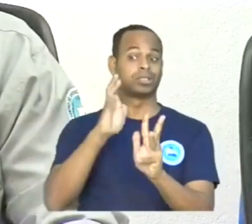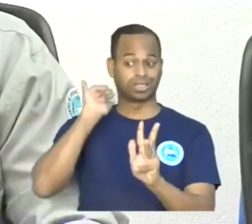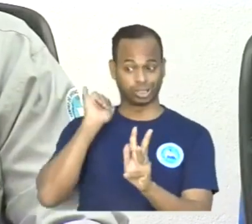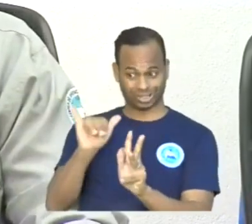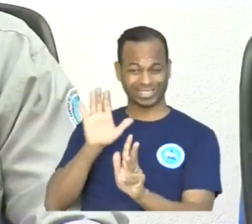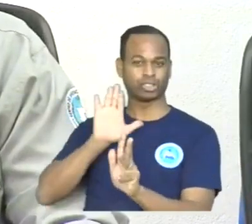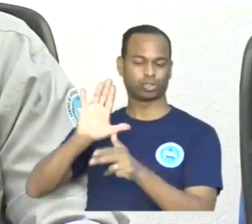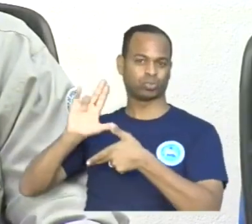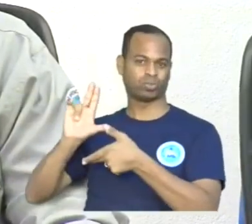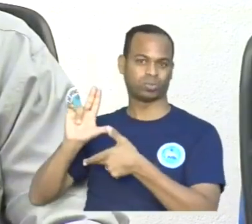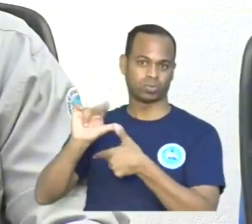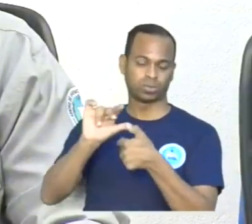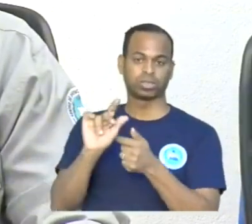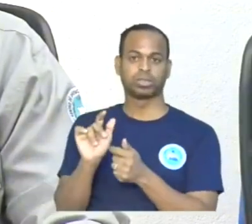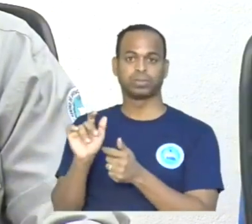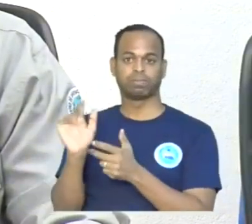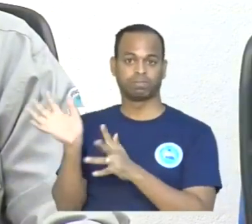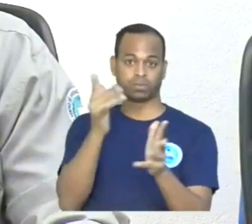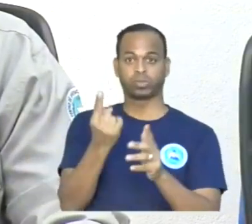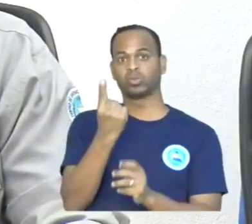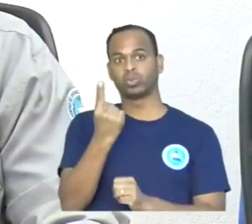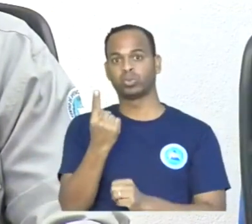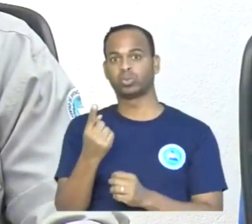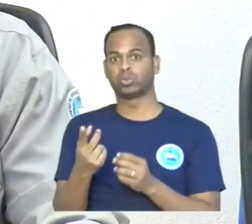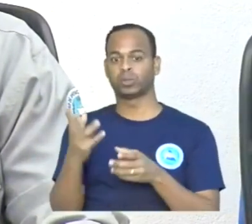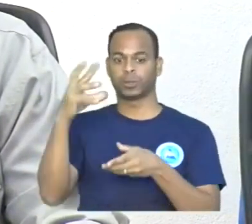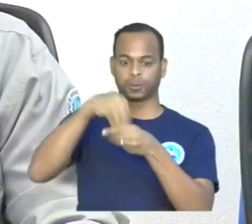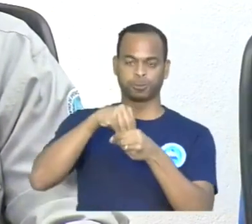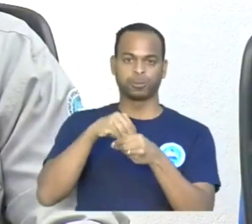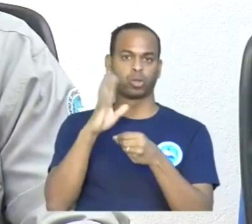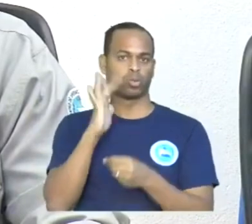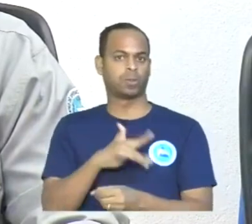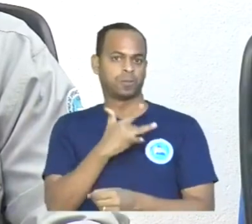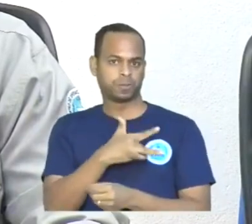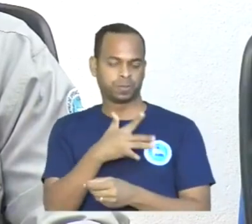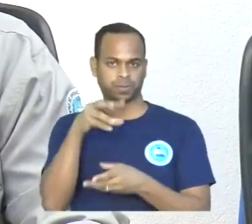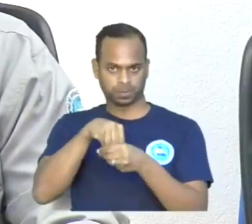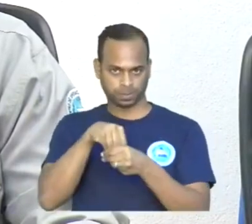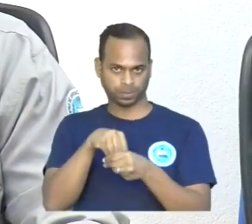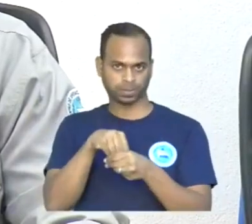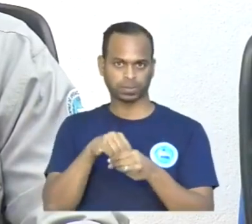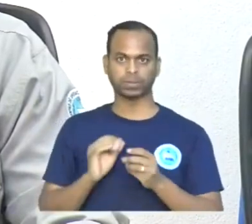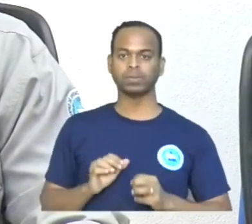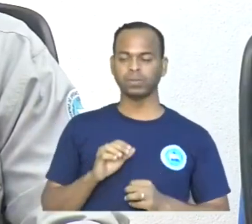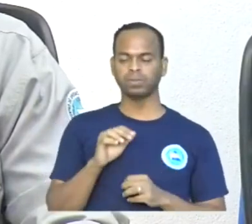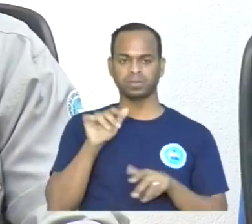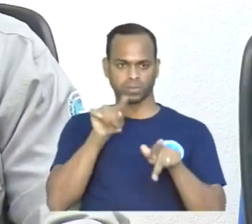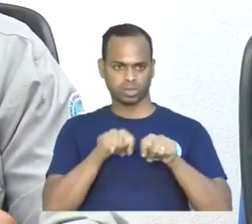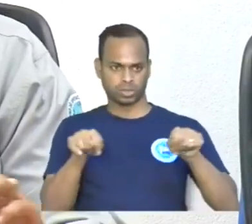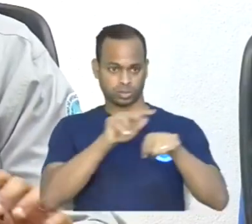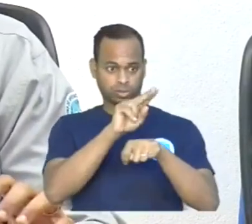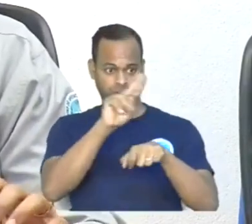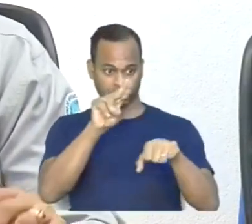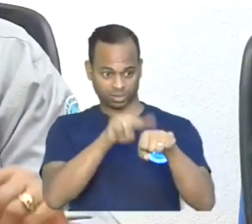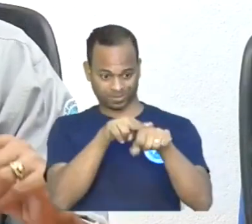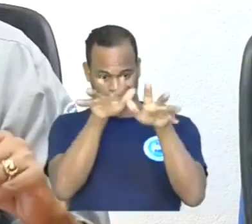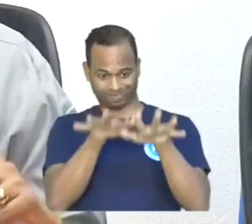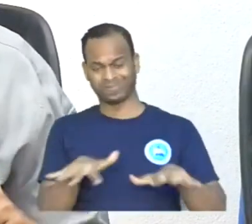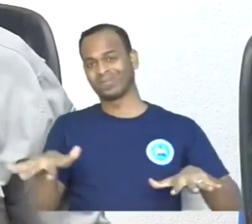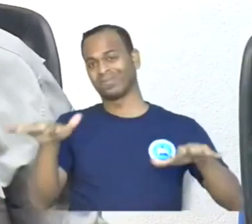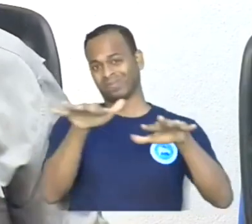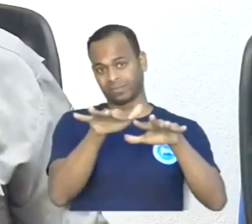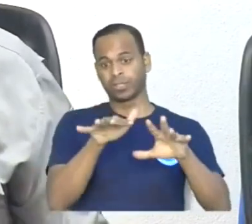efectos asociados a una tormenta. Y por lo menos uno o dos de esos efectos vamos a sentir en gran parte del territorio nacional, sino en toda